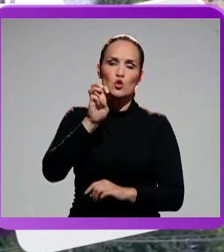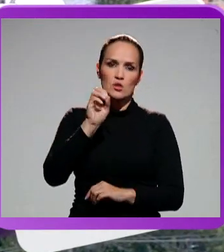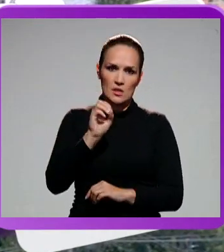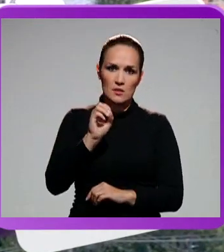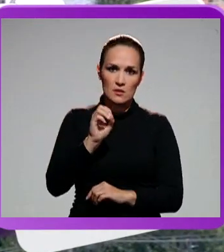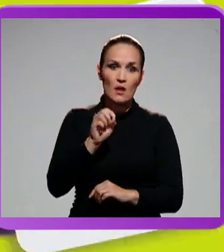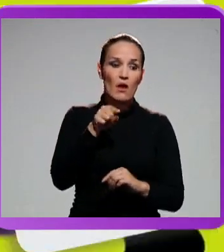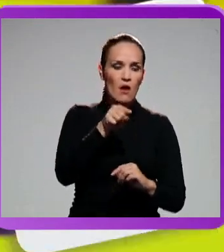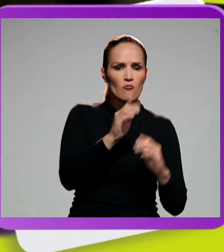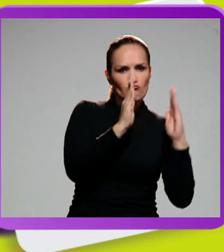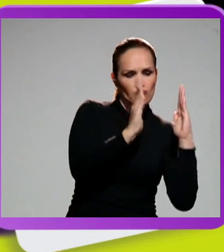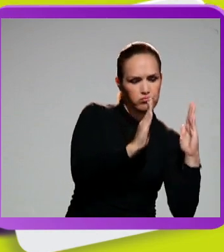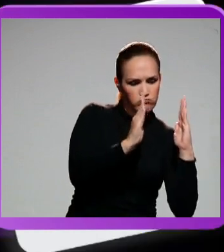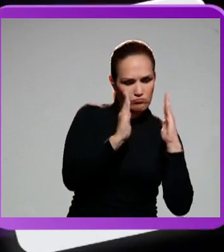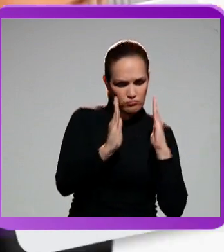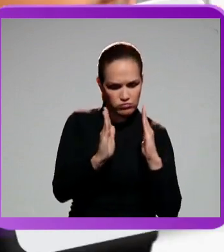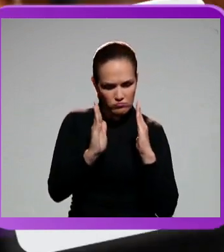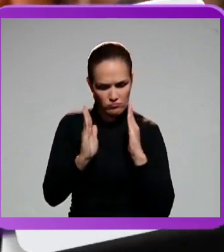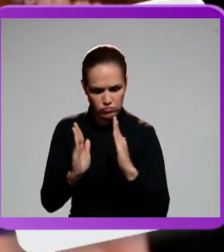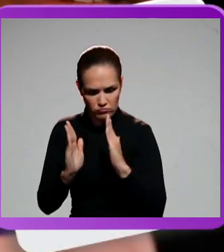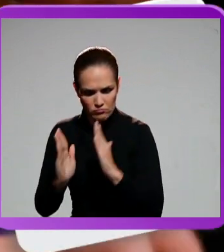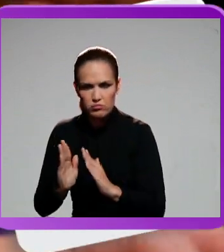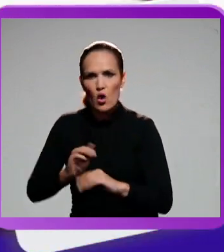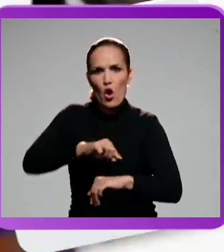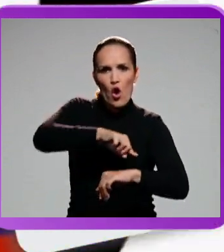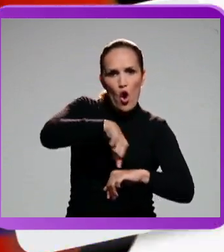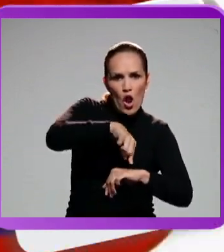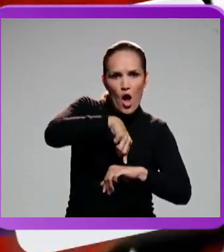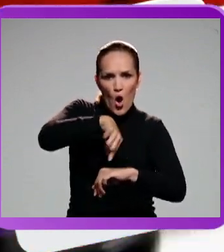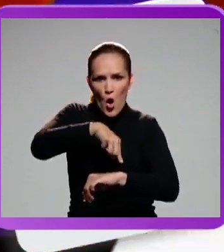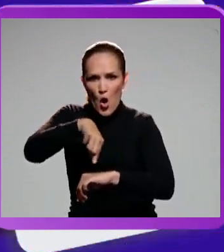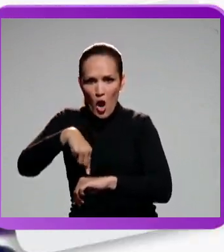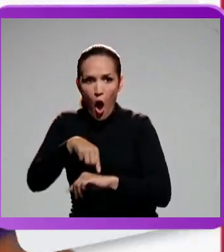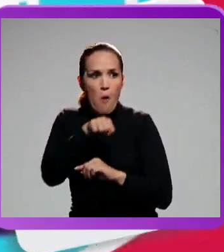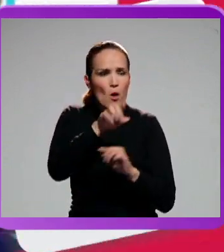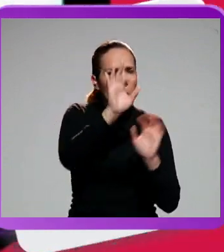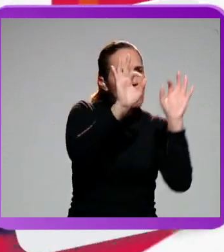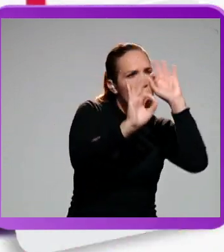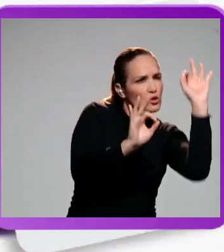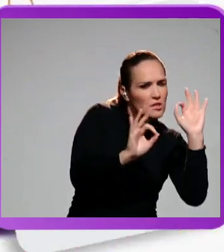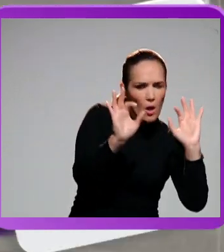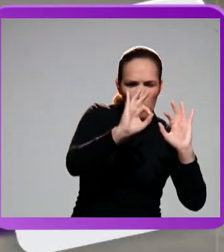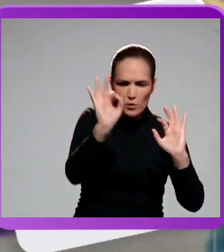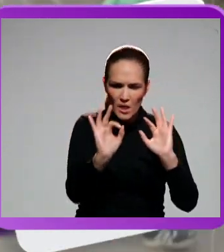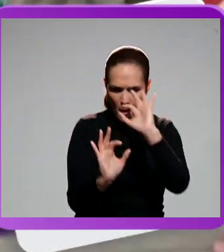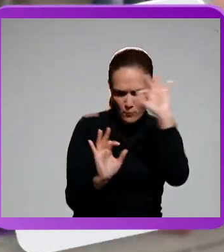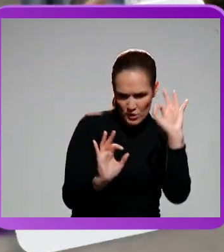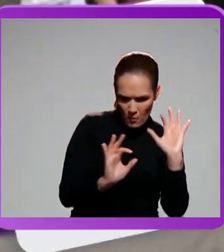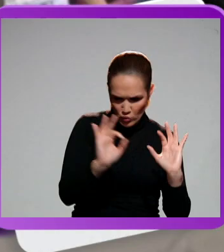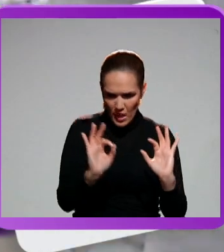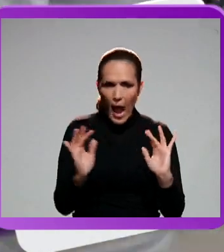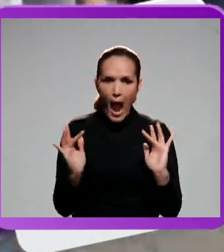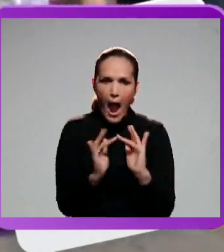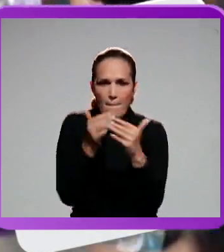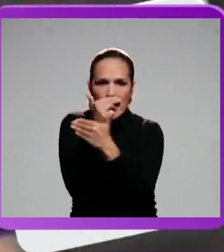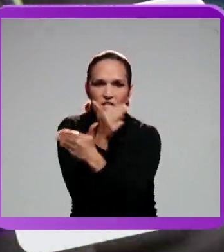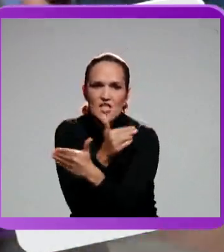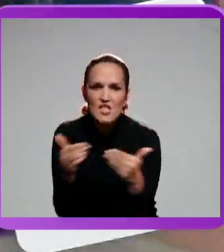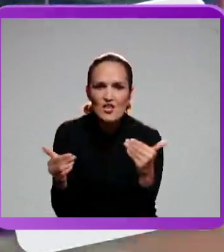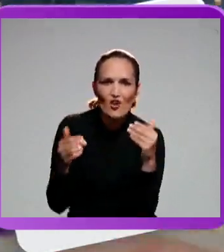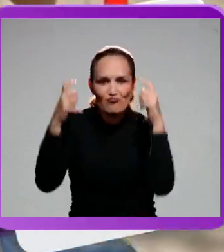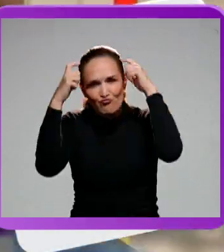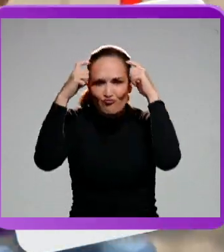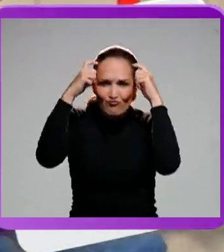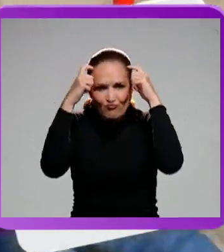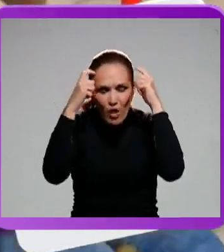seis y dieciocho. Aquí también efectivamente aparecen unos porcentajes, pero por horas, no por horarios. Ya no es